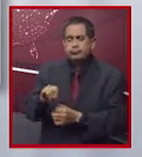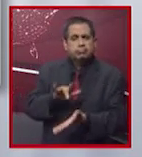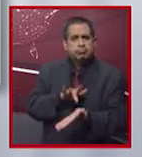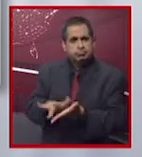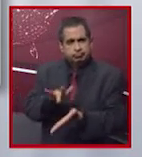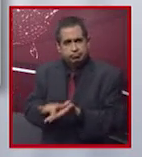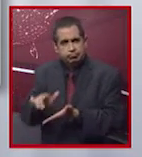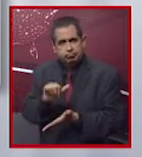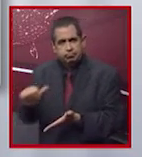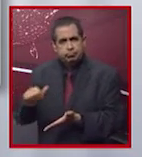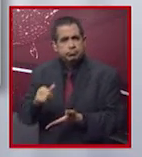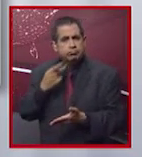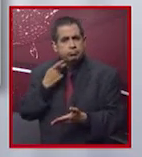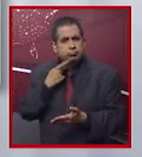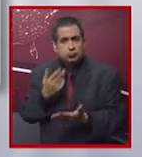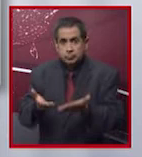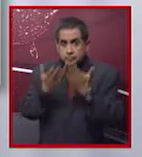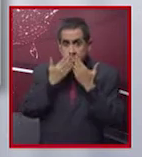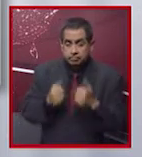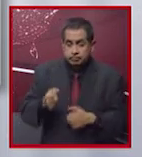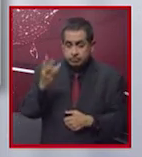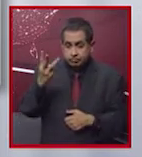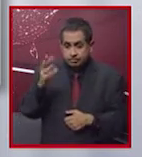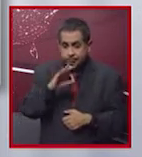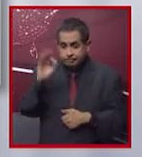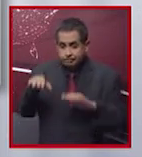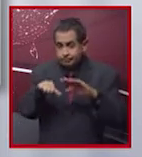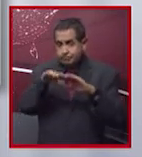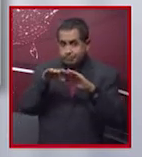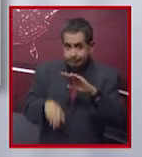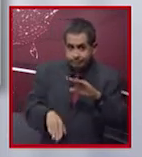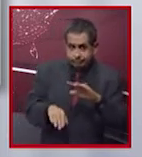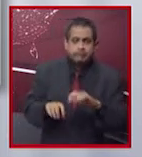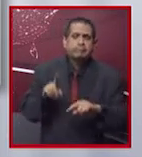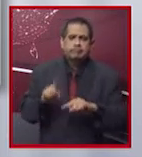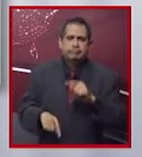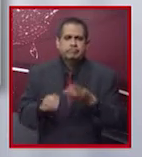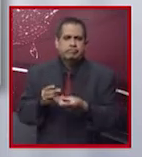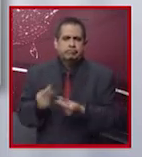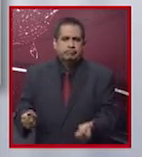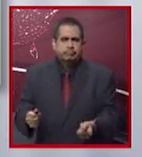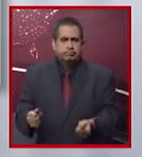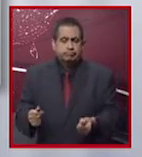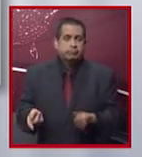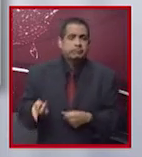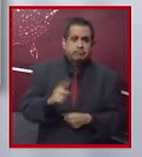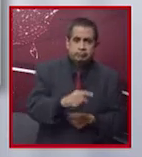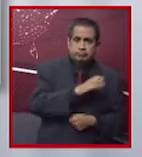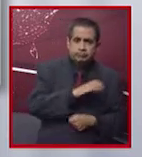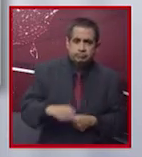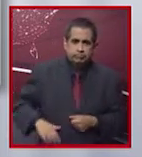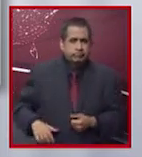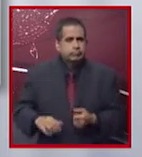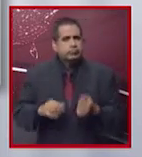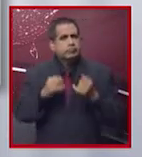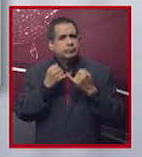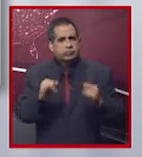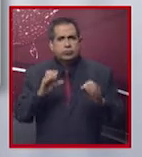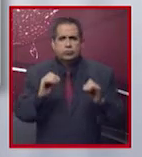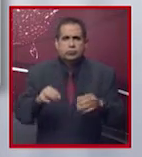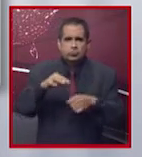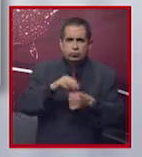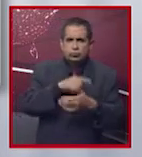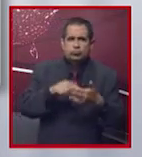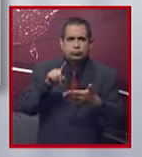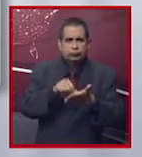partidos políticos que no hayan obtenido el 3% de dicha votación, los votos emitidos para candidatos independientes y los votos